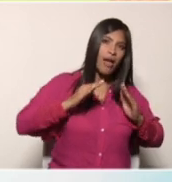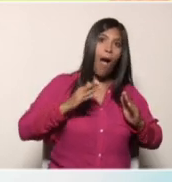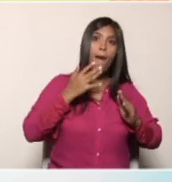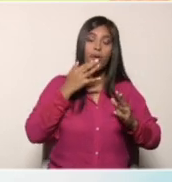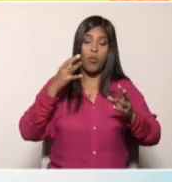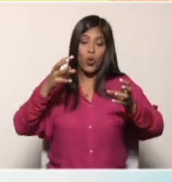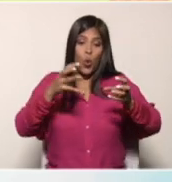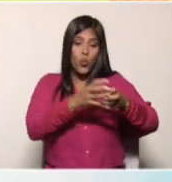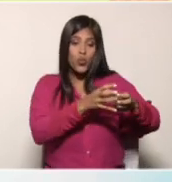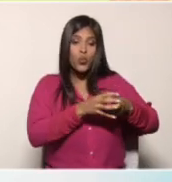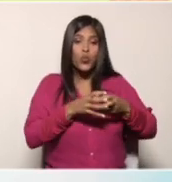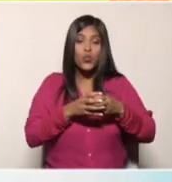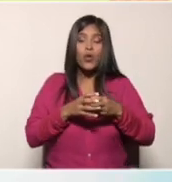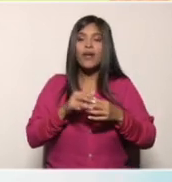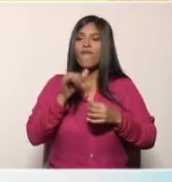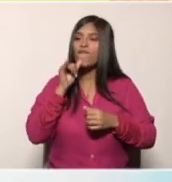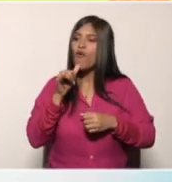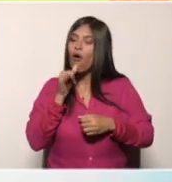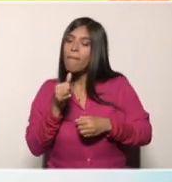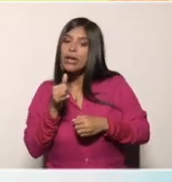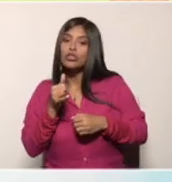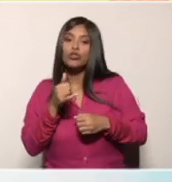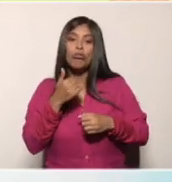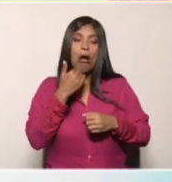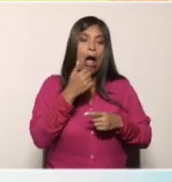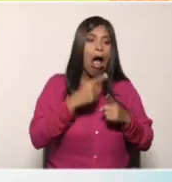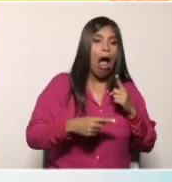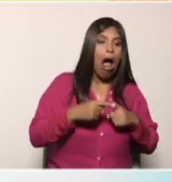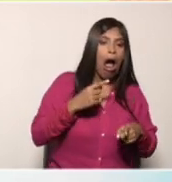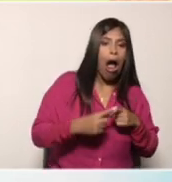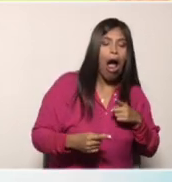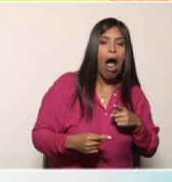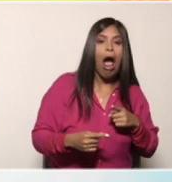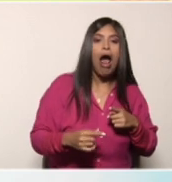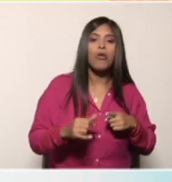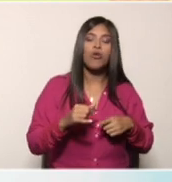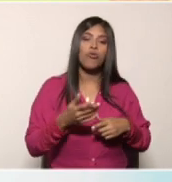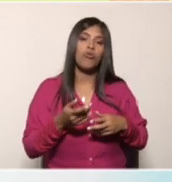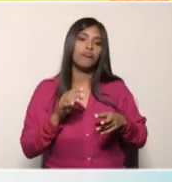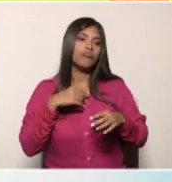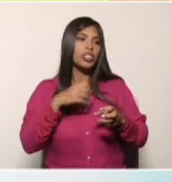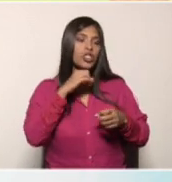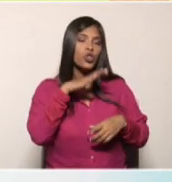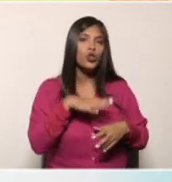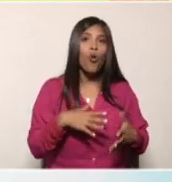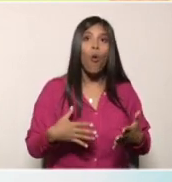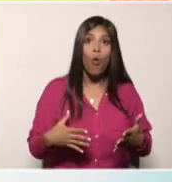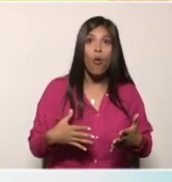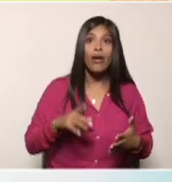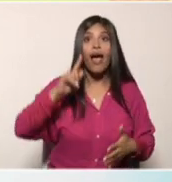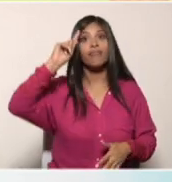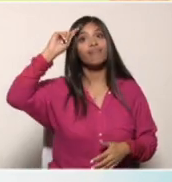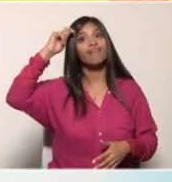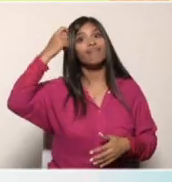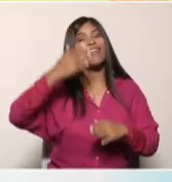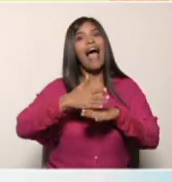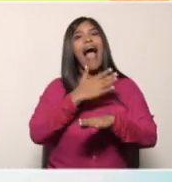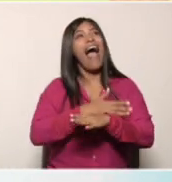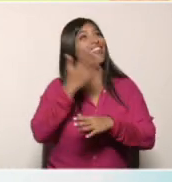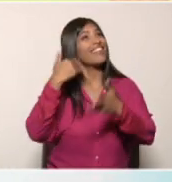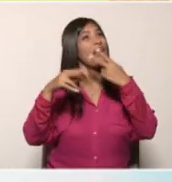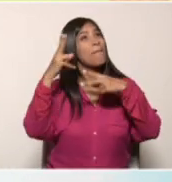para compartir informaciones, sucesos, noticias, conferencias e historias, recordaban aquel